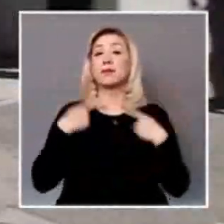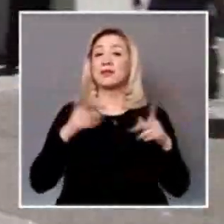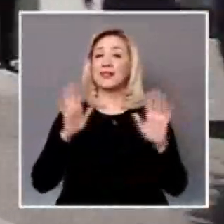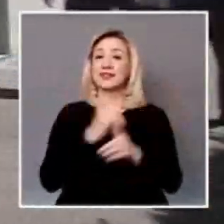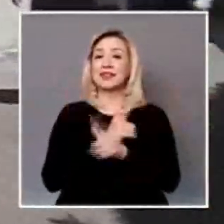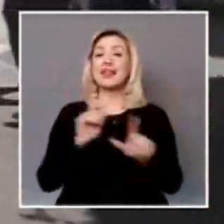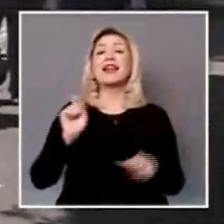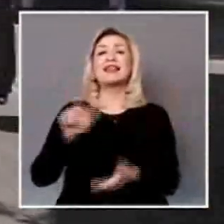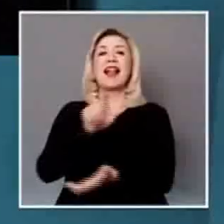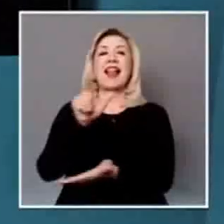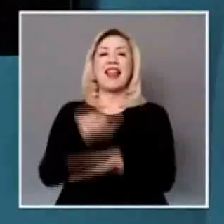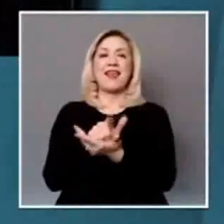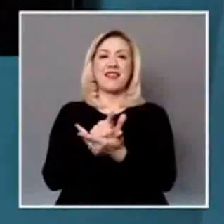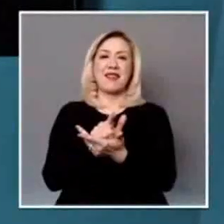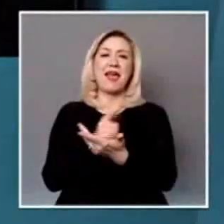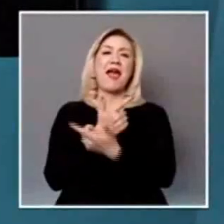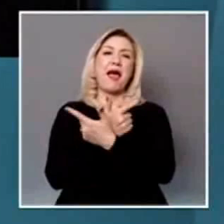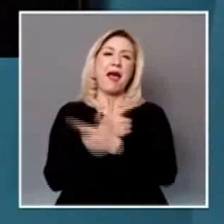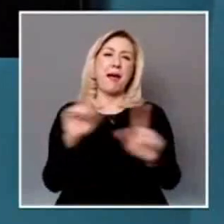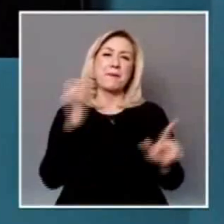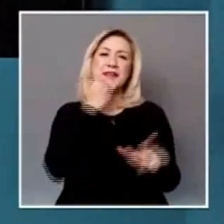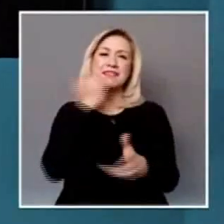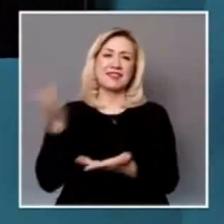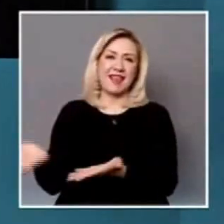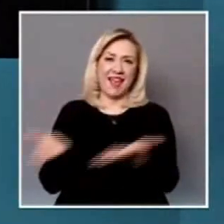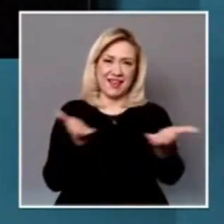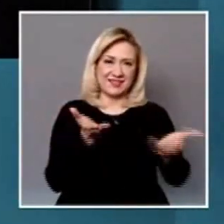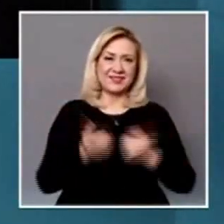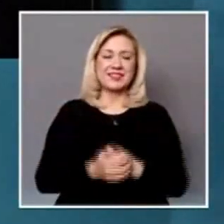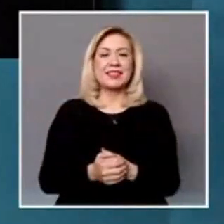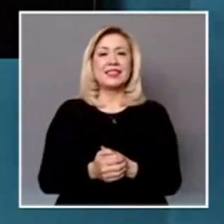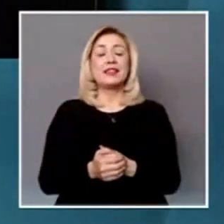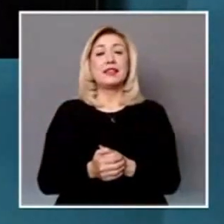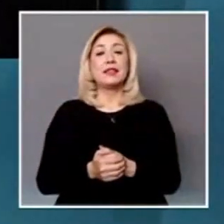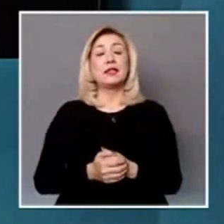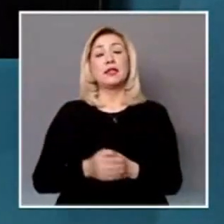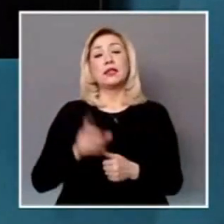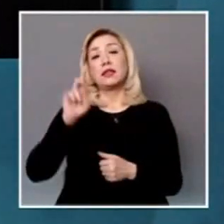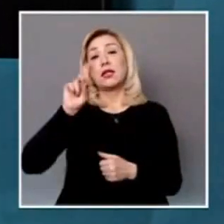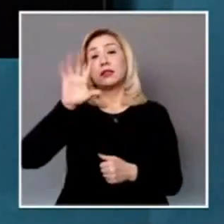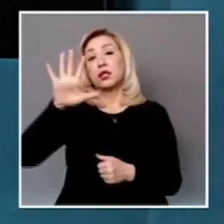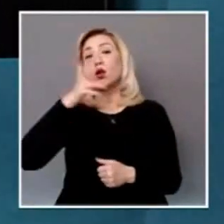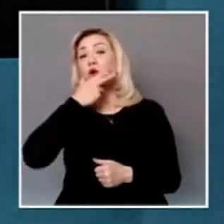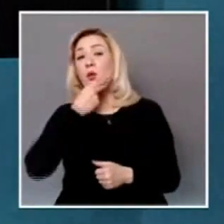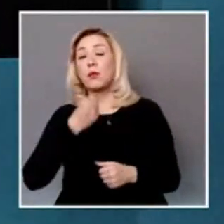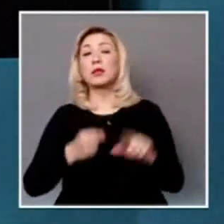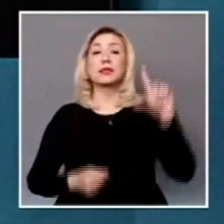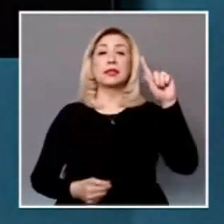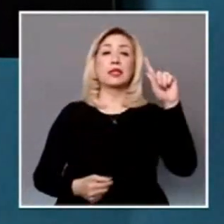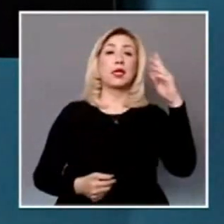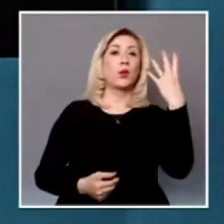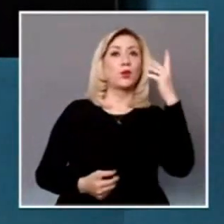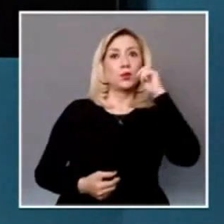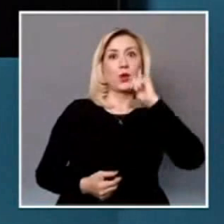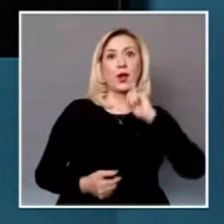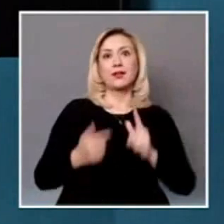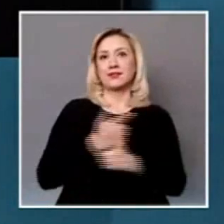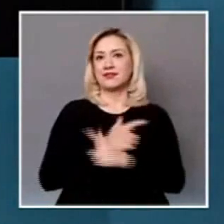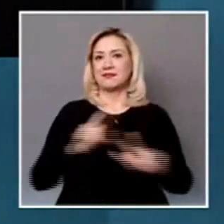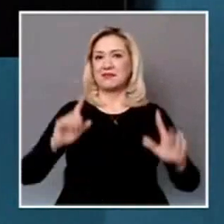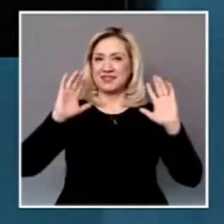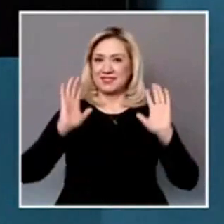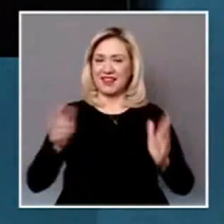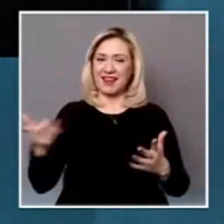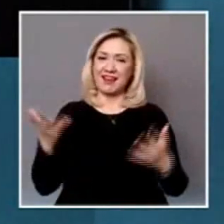de amnistía, de las cuales 35 eran hombres y 74 mujeres. De las personas